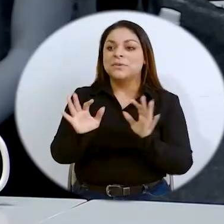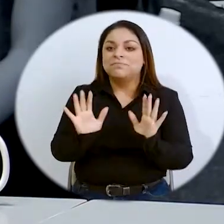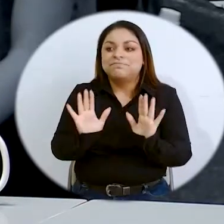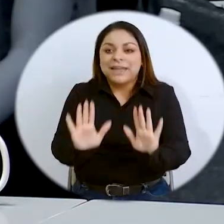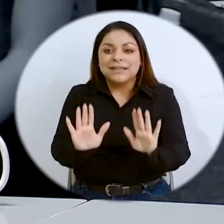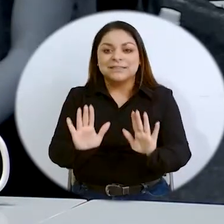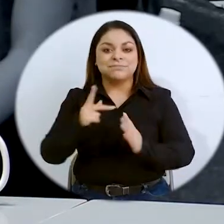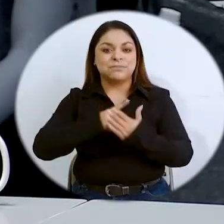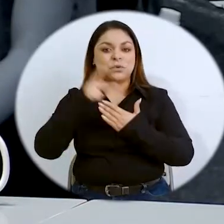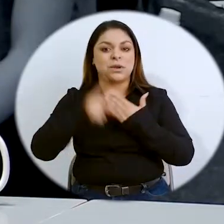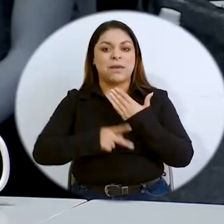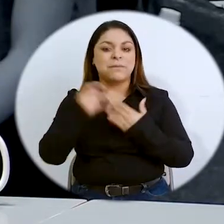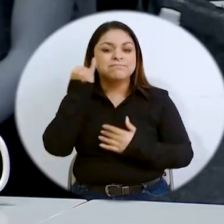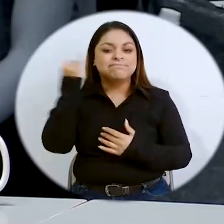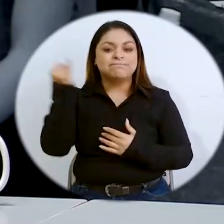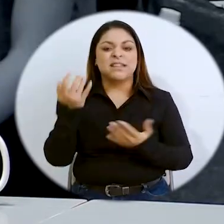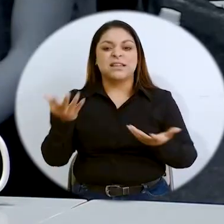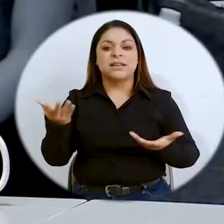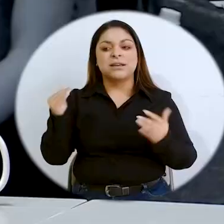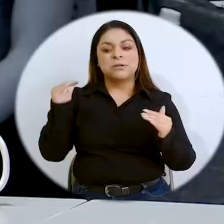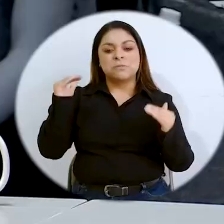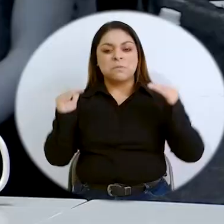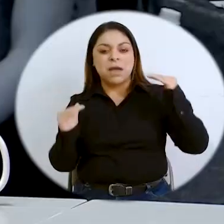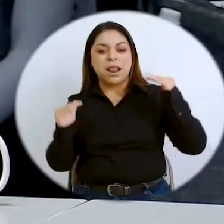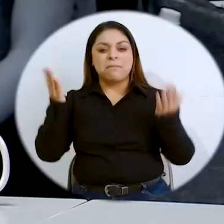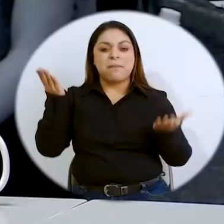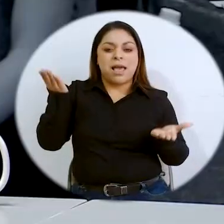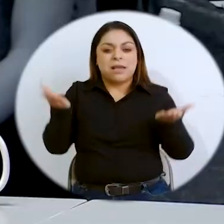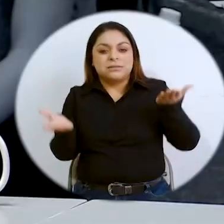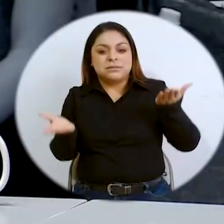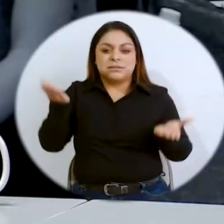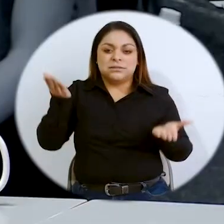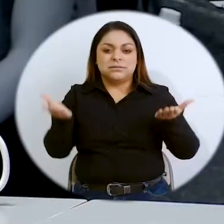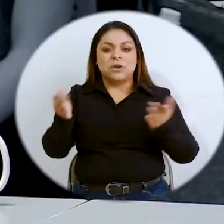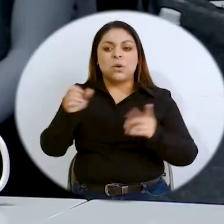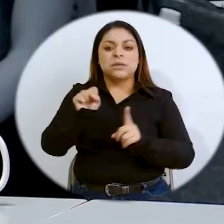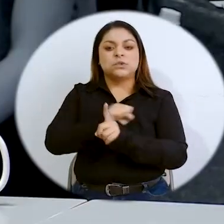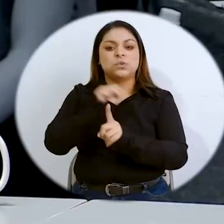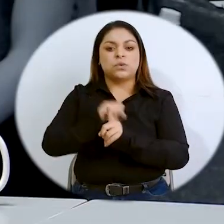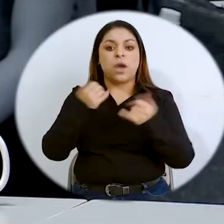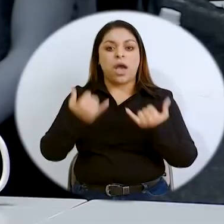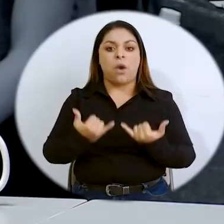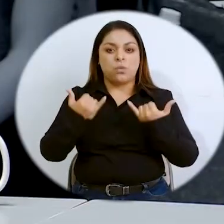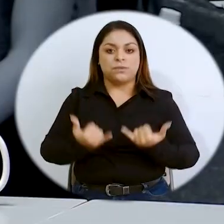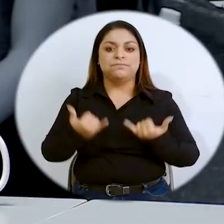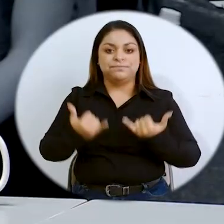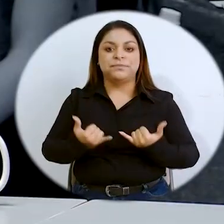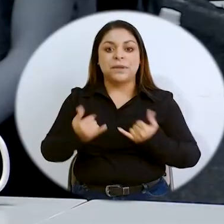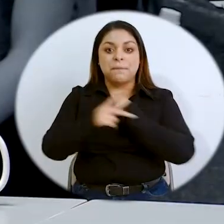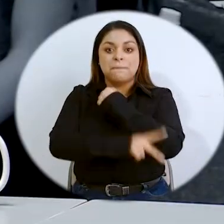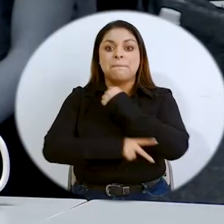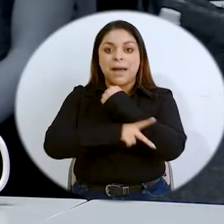es precisamente eso, hacer como un balance de situación. ¿Cuál es el país que encuentra